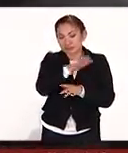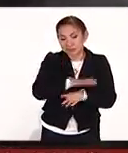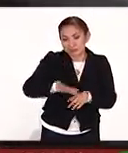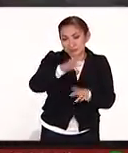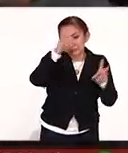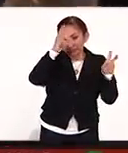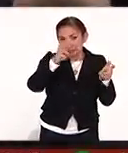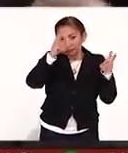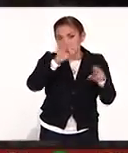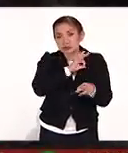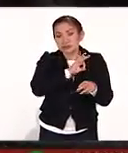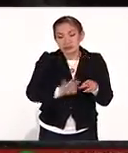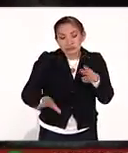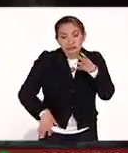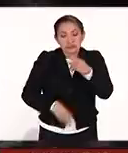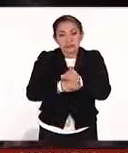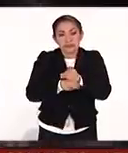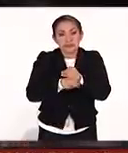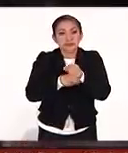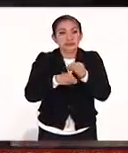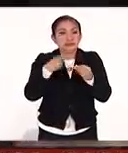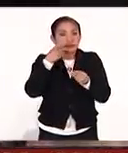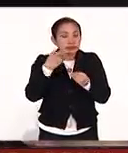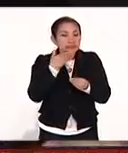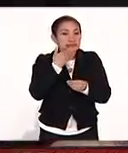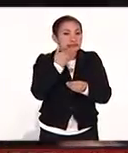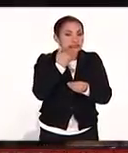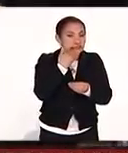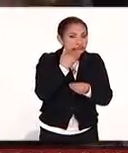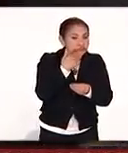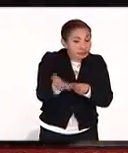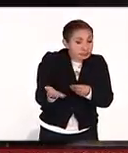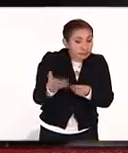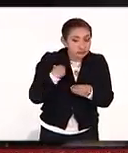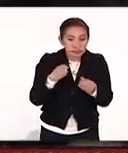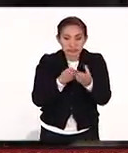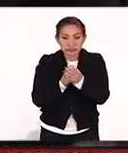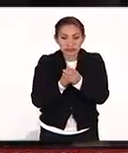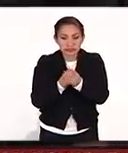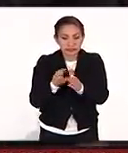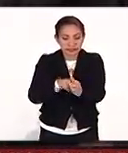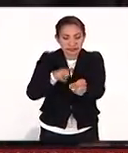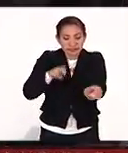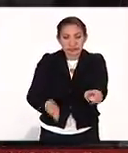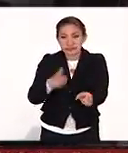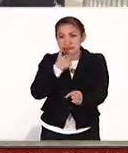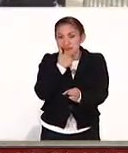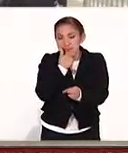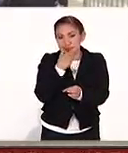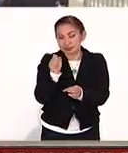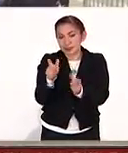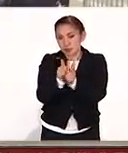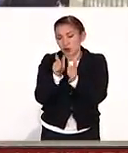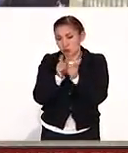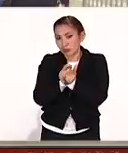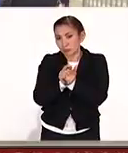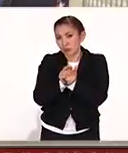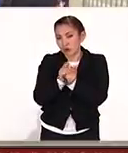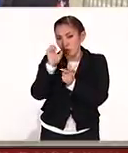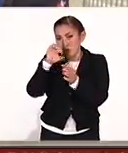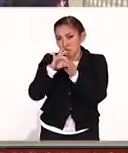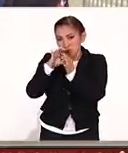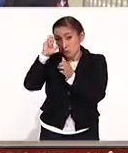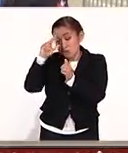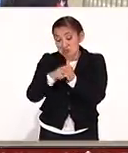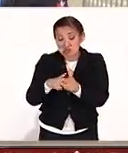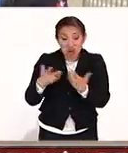pues evidentemente pueden sumarse argumentos a favor de la salida de Inglaterra de la Unión Europea, pero bueno,